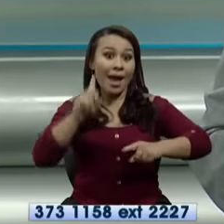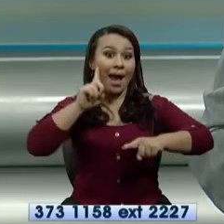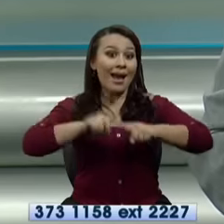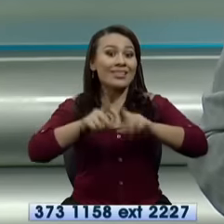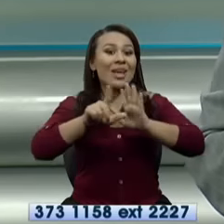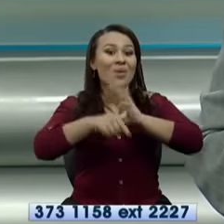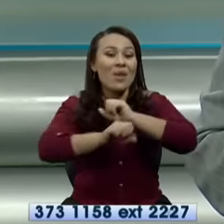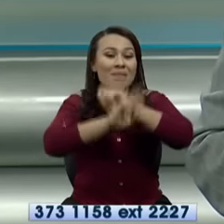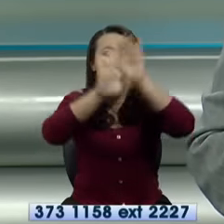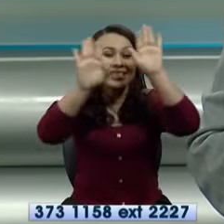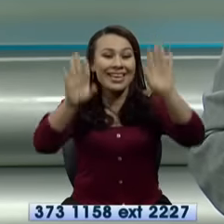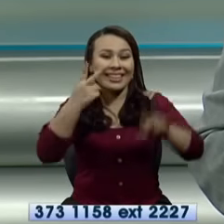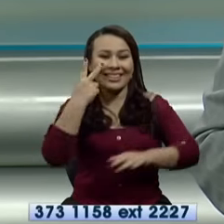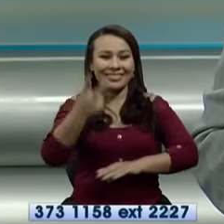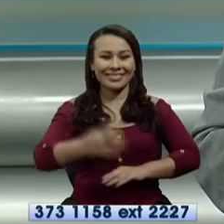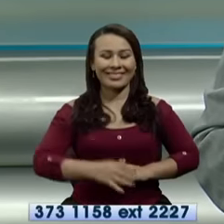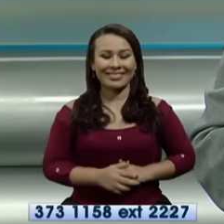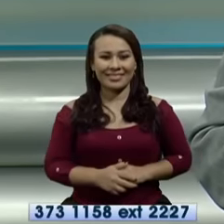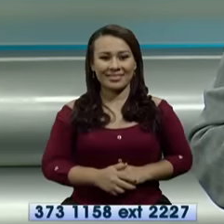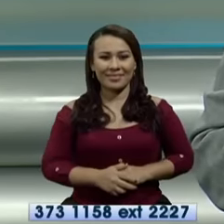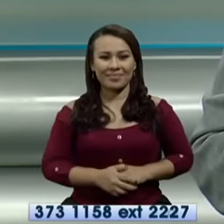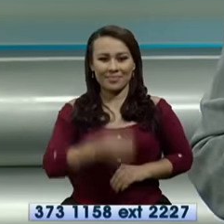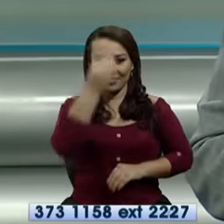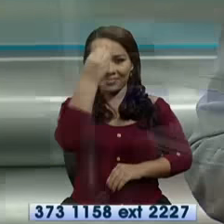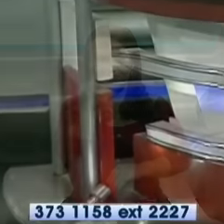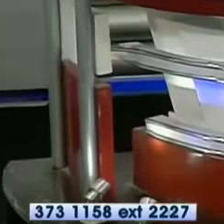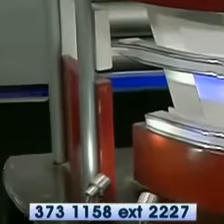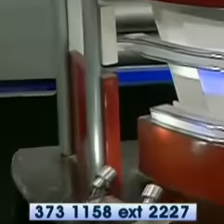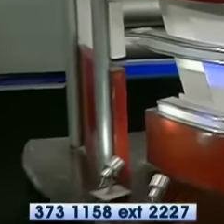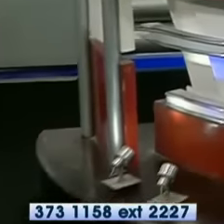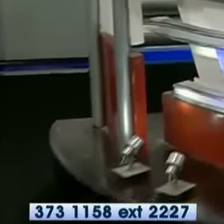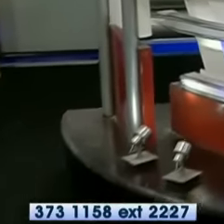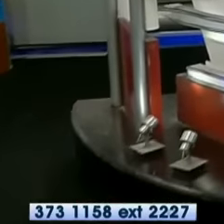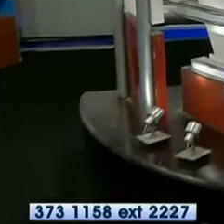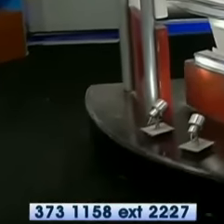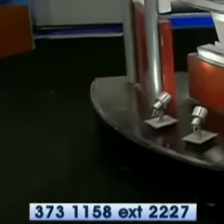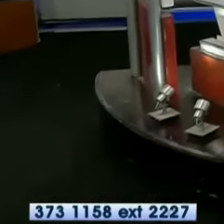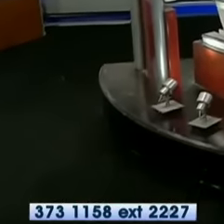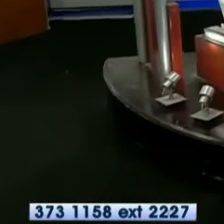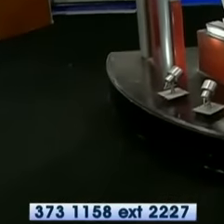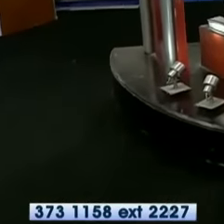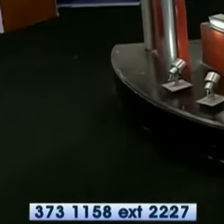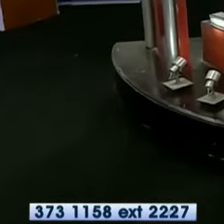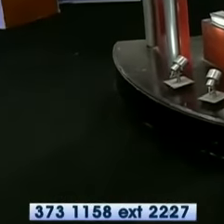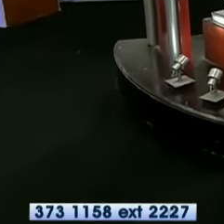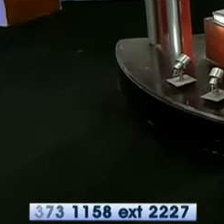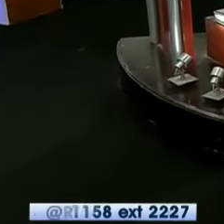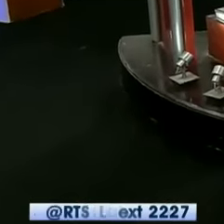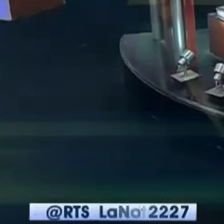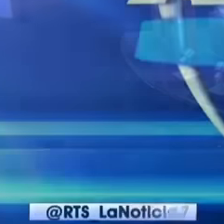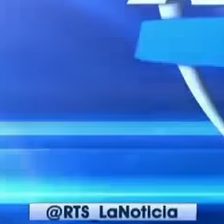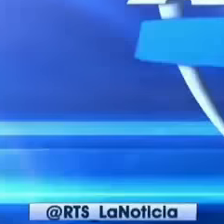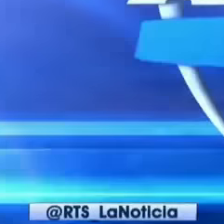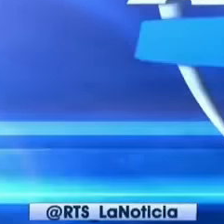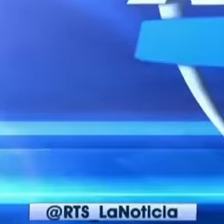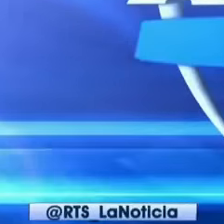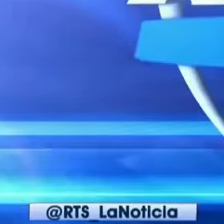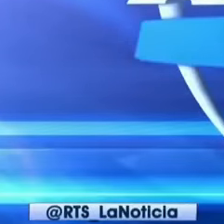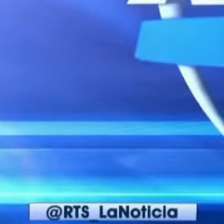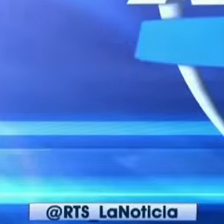estaremos nuevamente con ustedes Buenos días la noticia siempre en la comunidad la